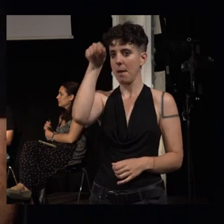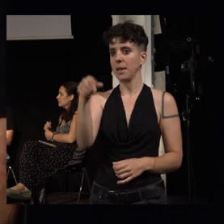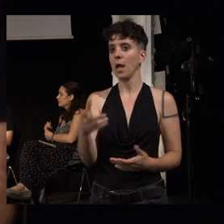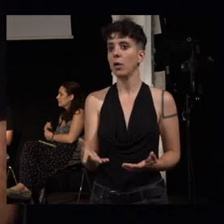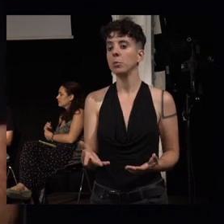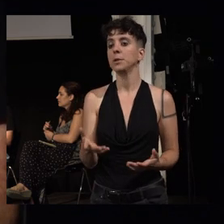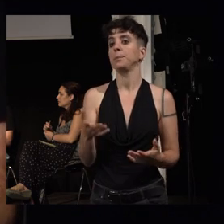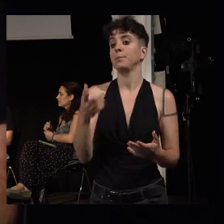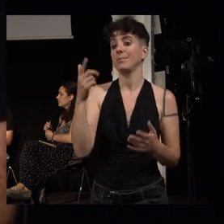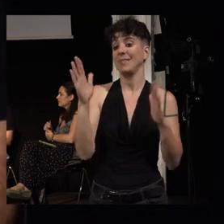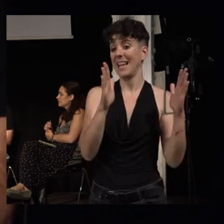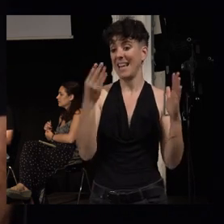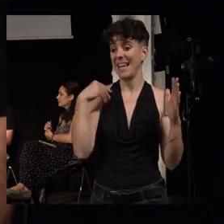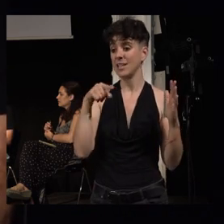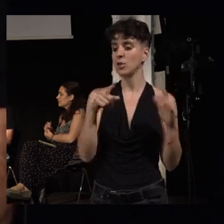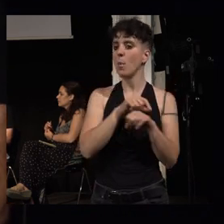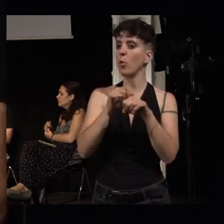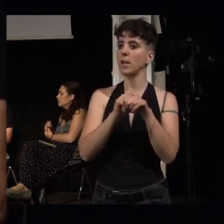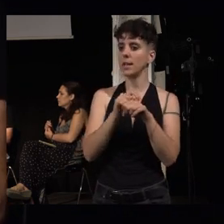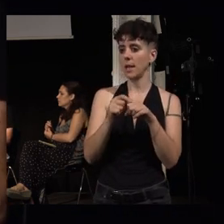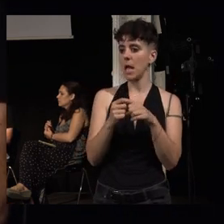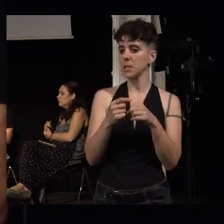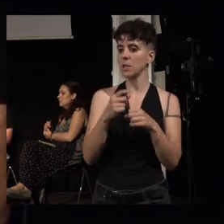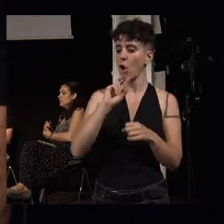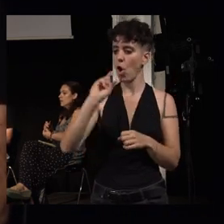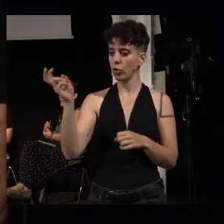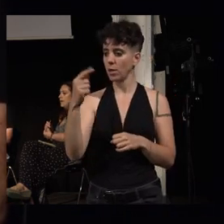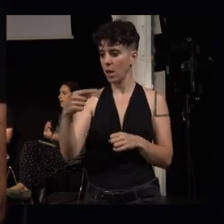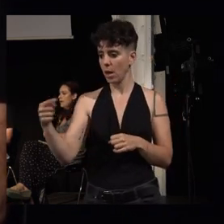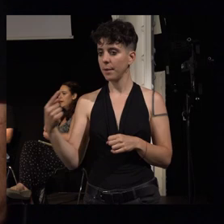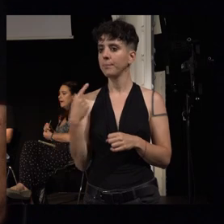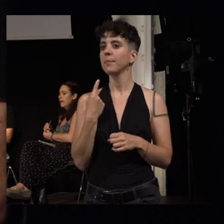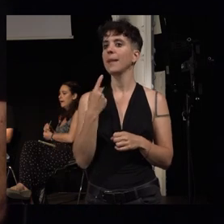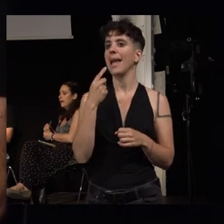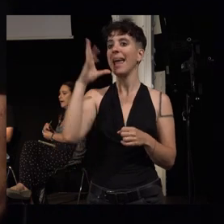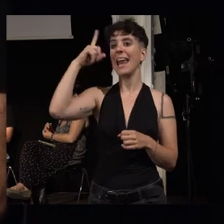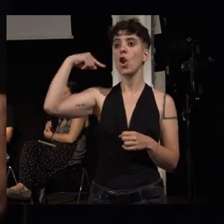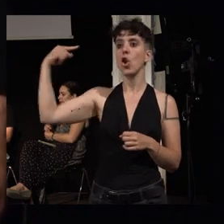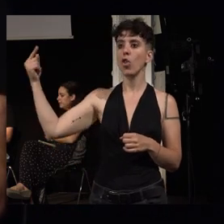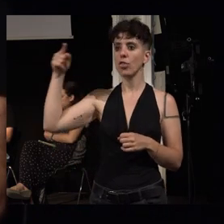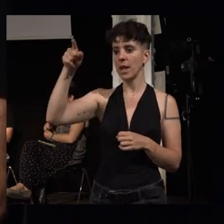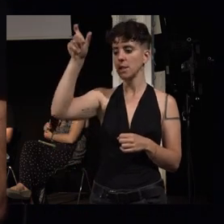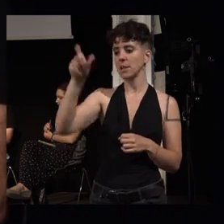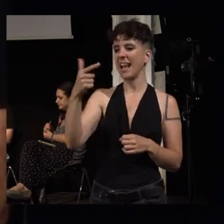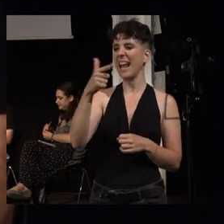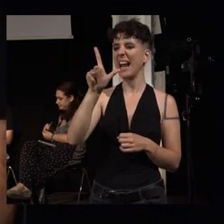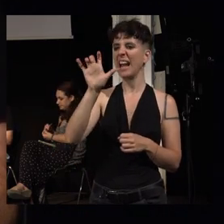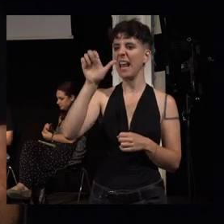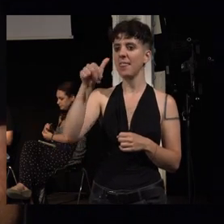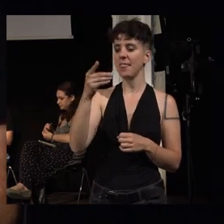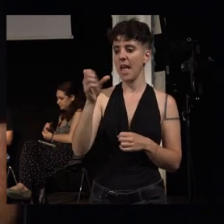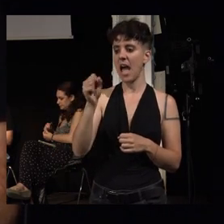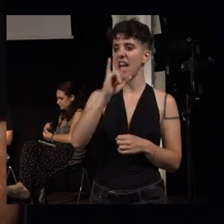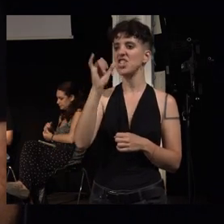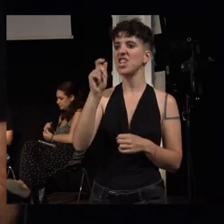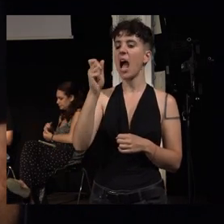Pero sin embargo, en ese tiempo también convivían otras políticas. Convivía, por ejemplo, estaba Glenda Jansson en Londres, que habían sacado la cláusula